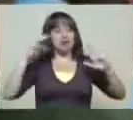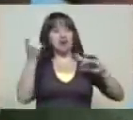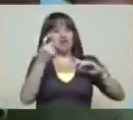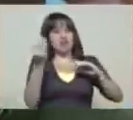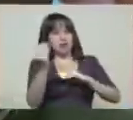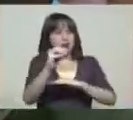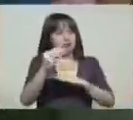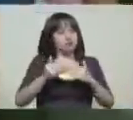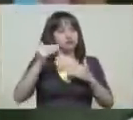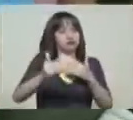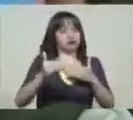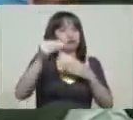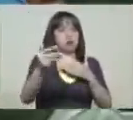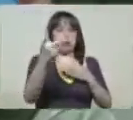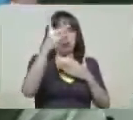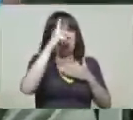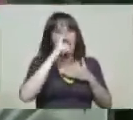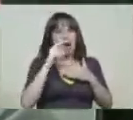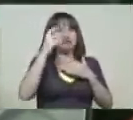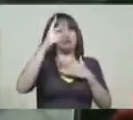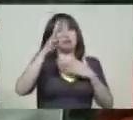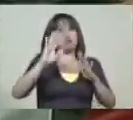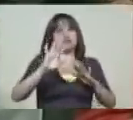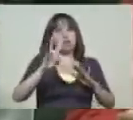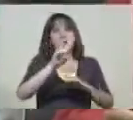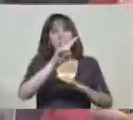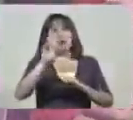seguramente podría llegar al 2020.